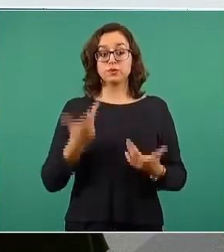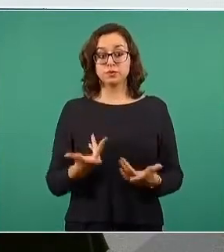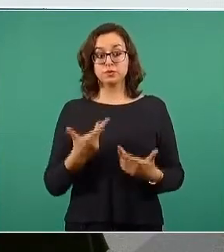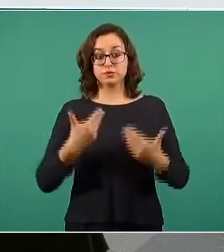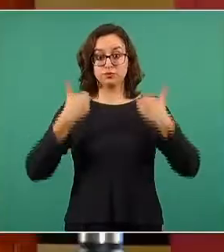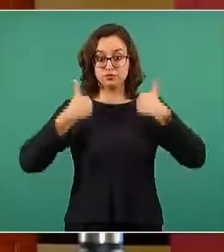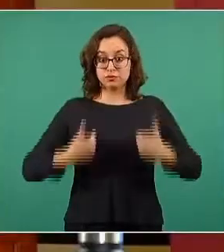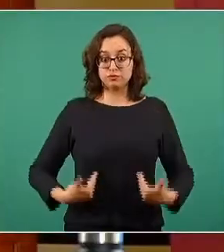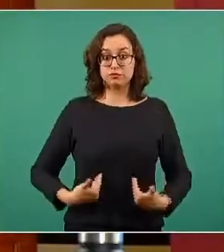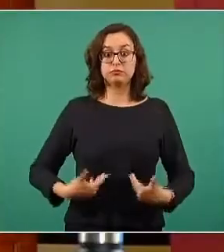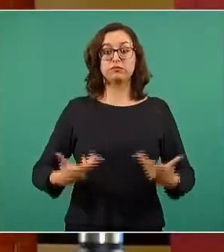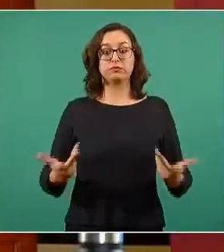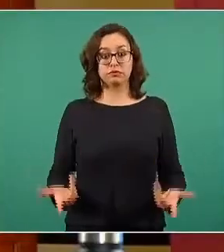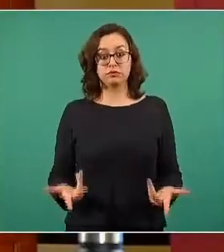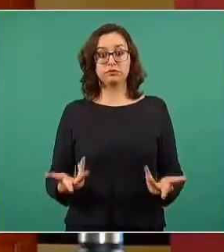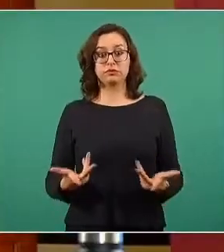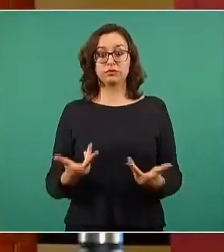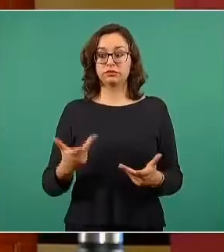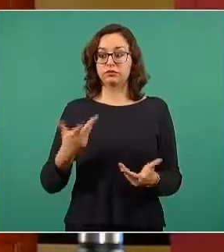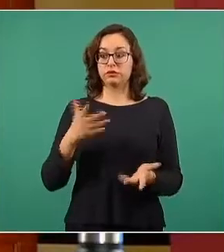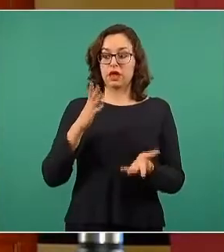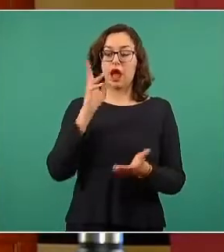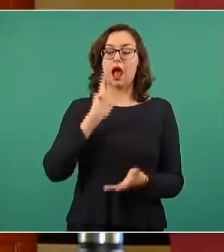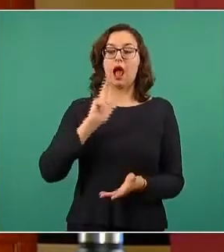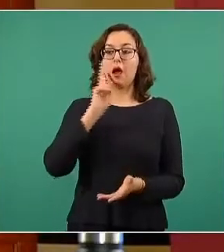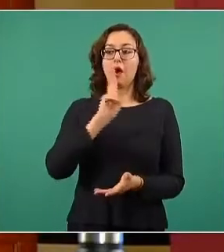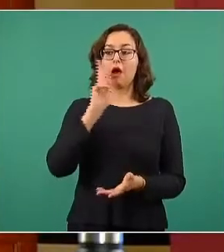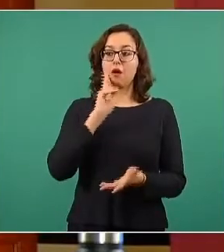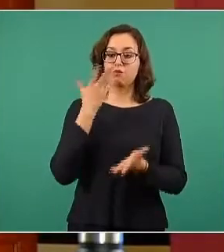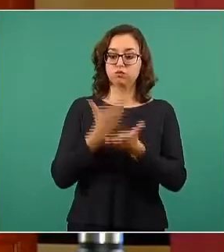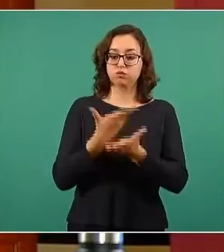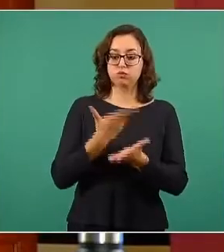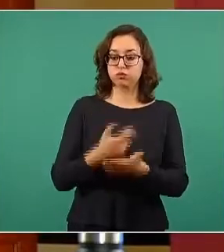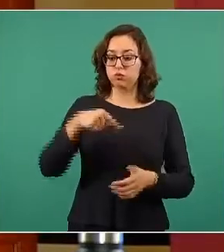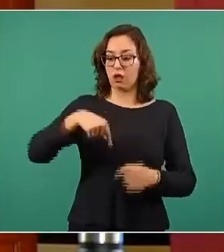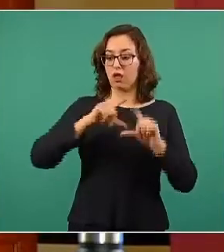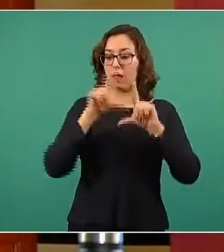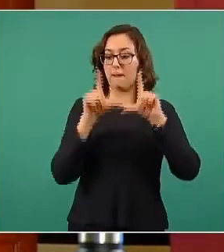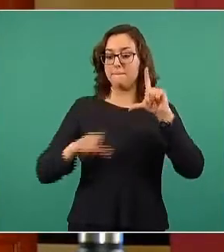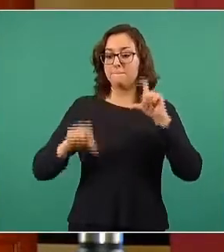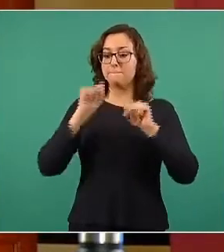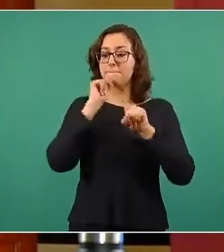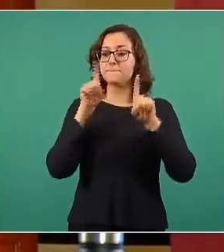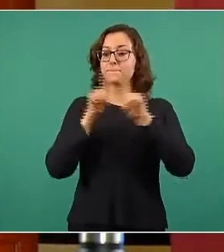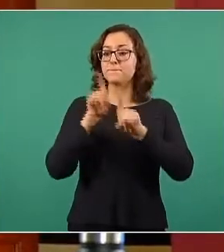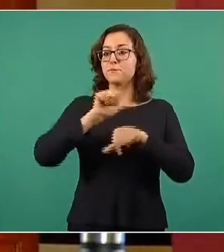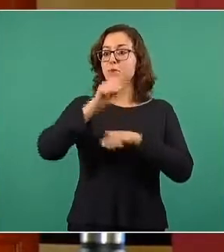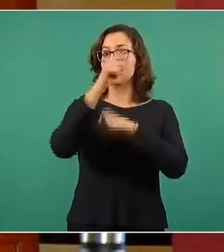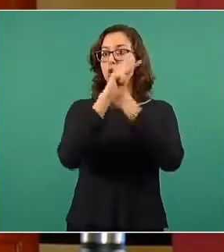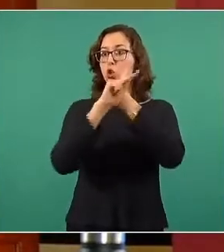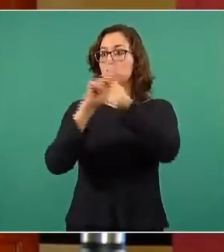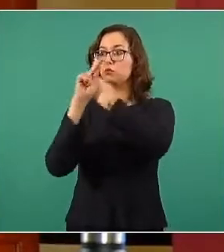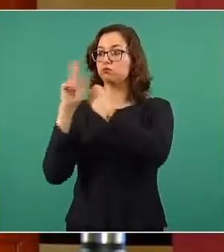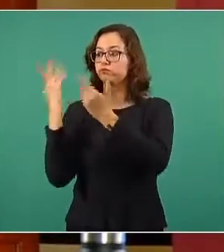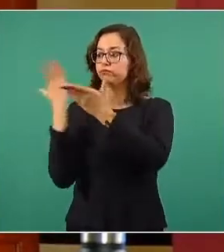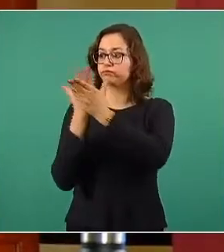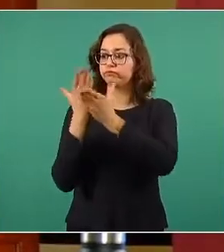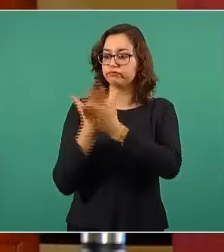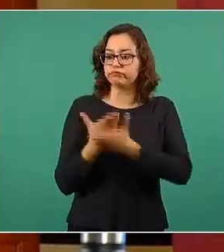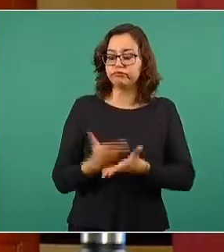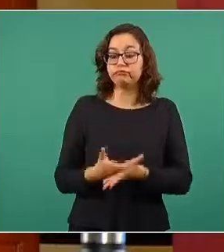evidencia científica, no solamente de México, sino de otras partes del mundo, sobre un riesgo aumentado